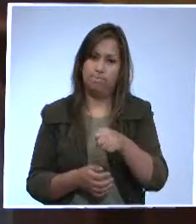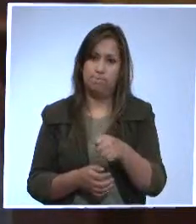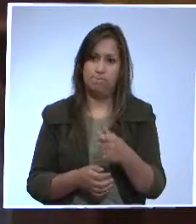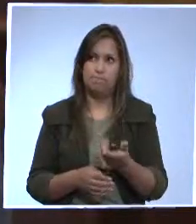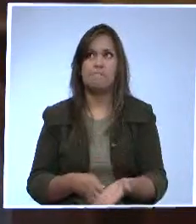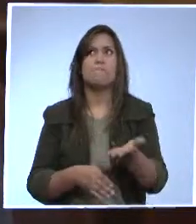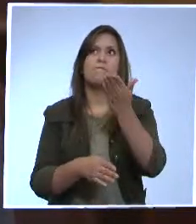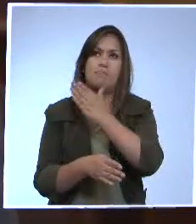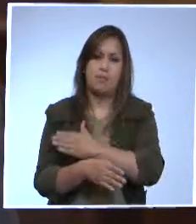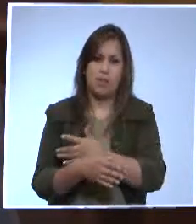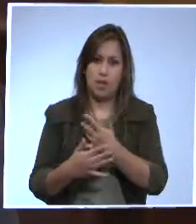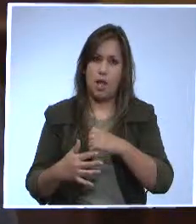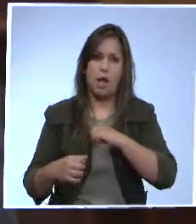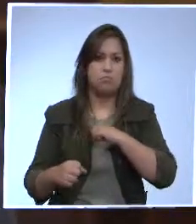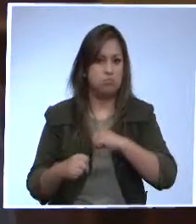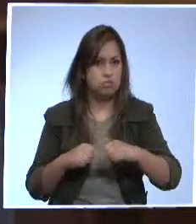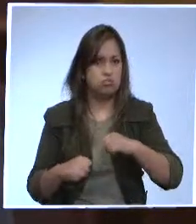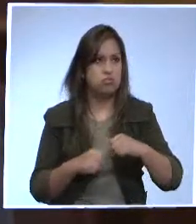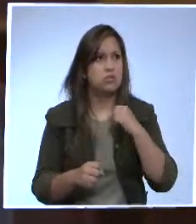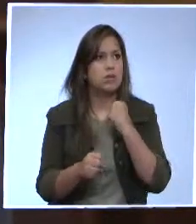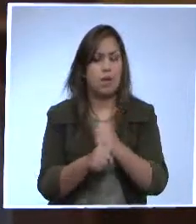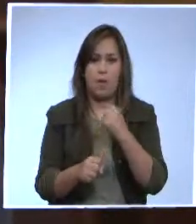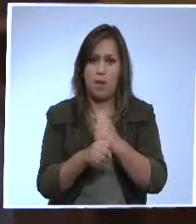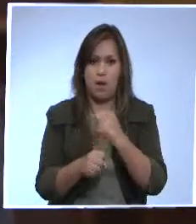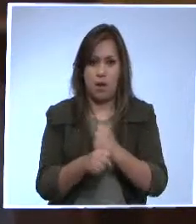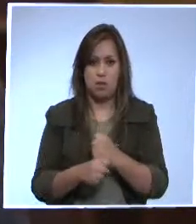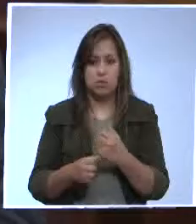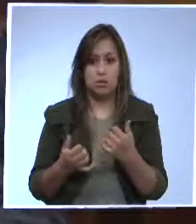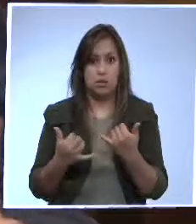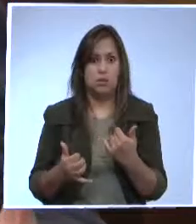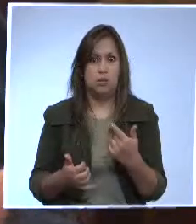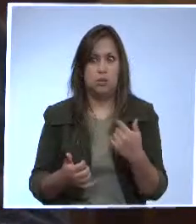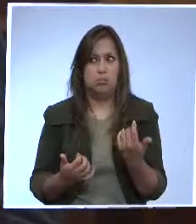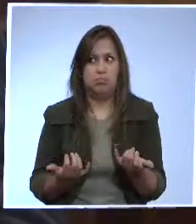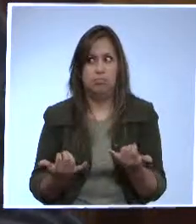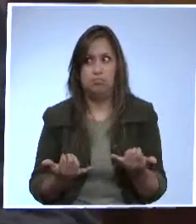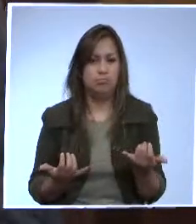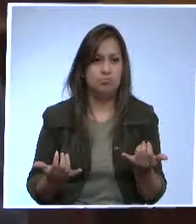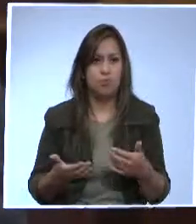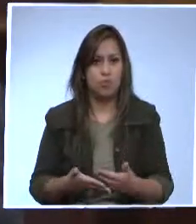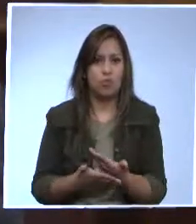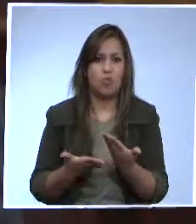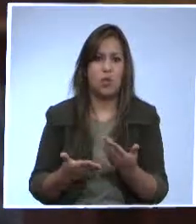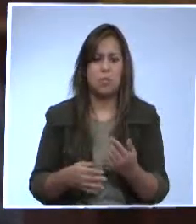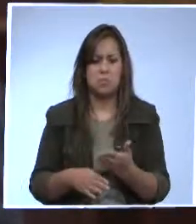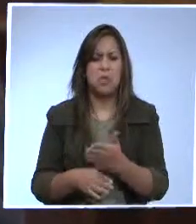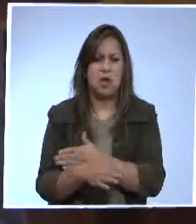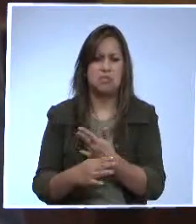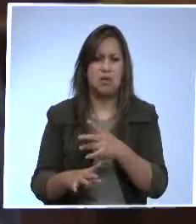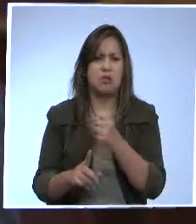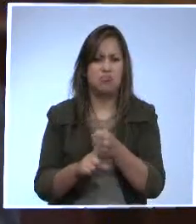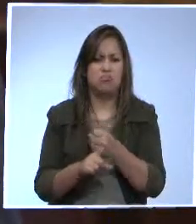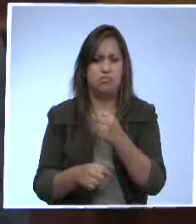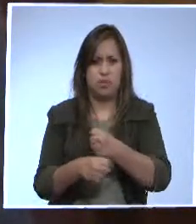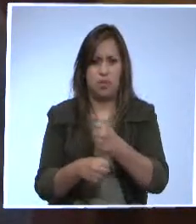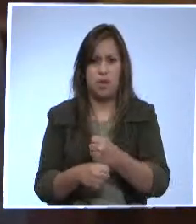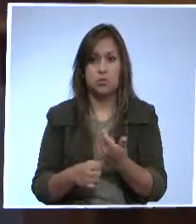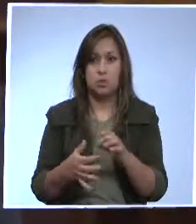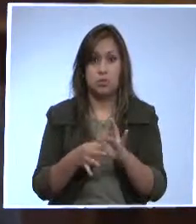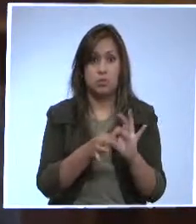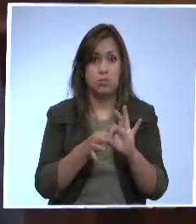se dé tratamiento a la ley que ha salido y en estos días y es la verdadera expresión de la modalidad público-privada que realmente da buenos resultados